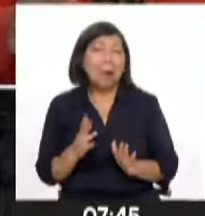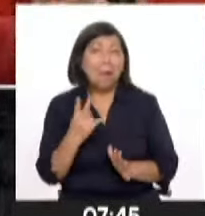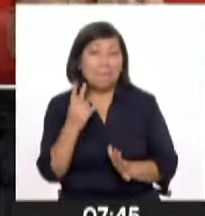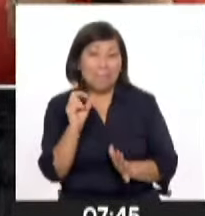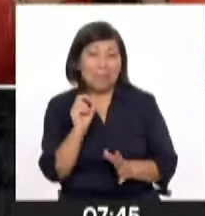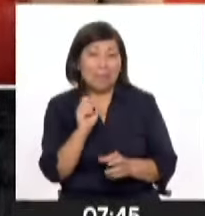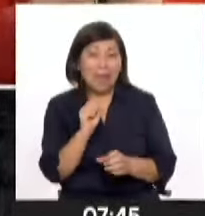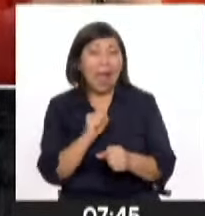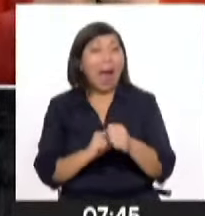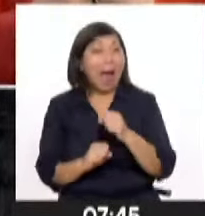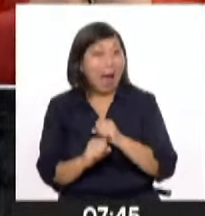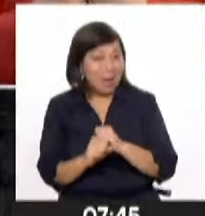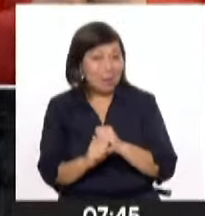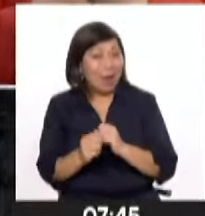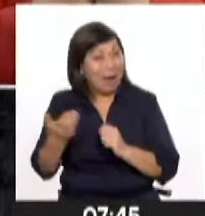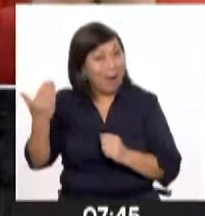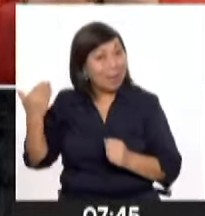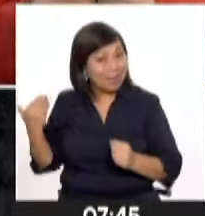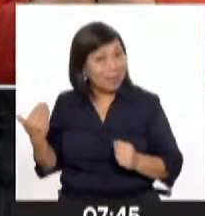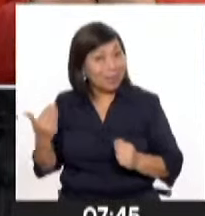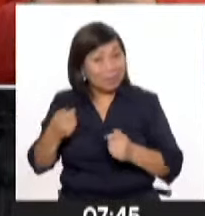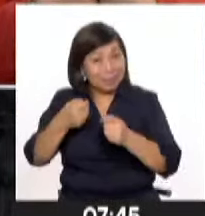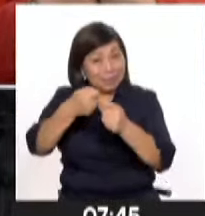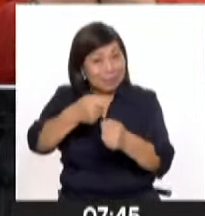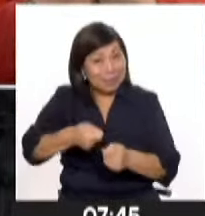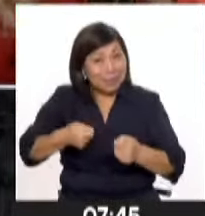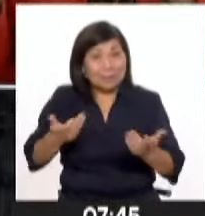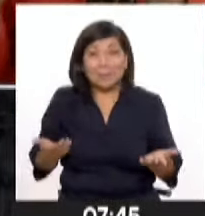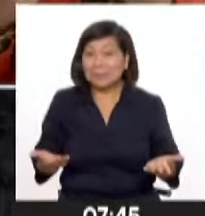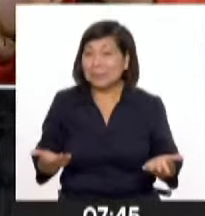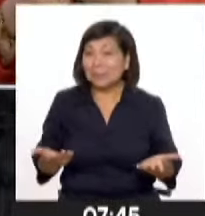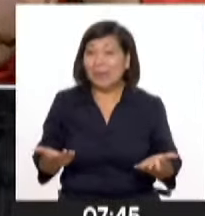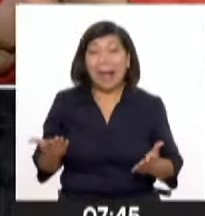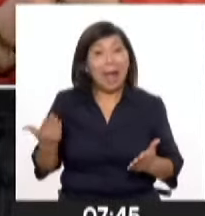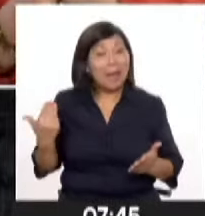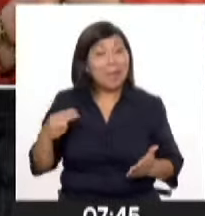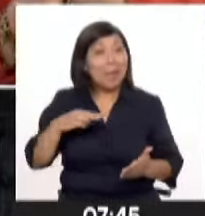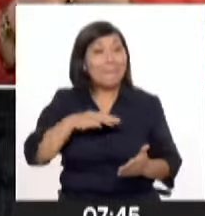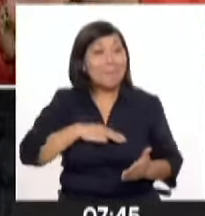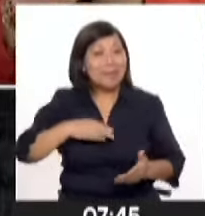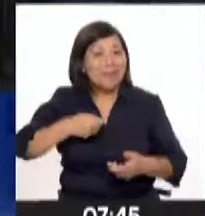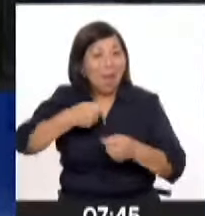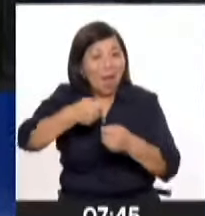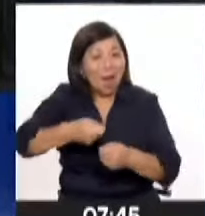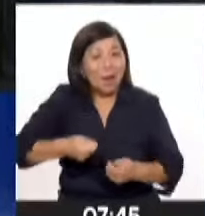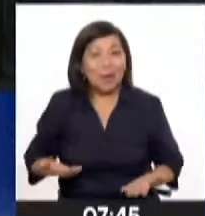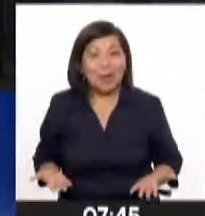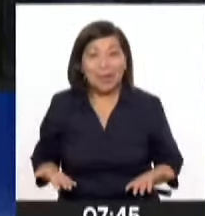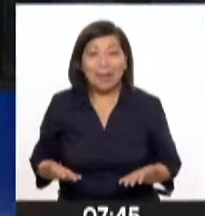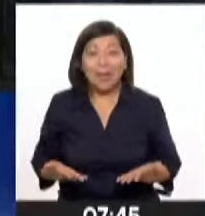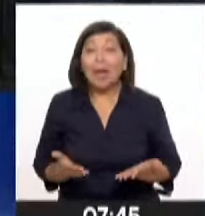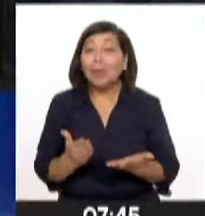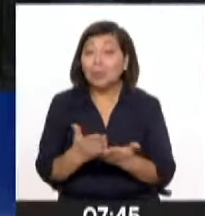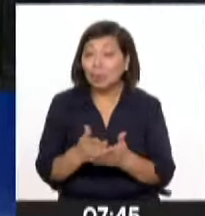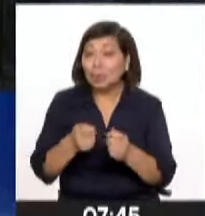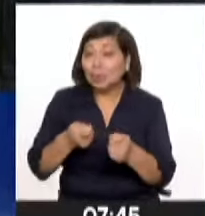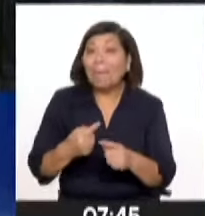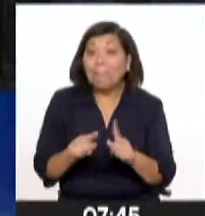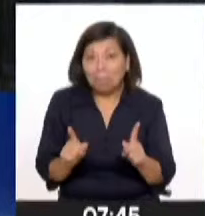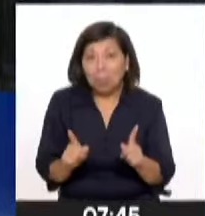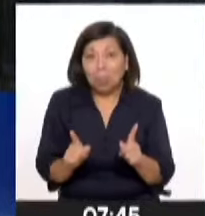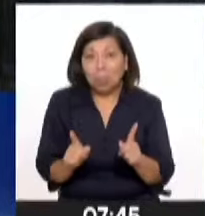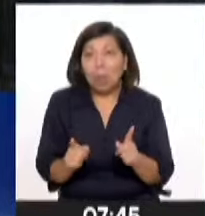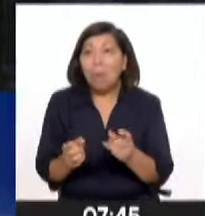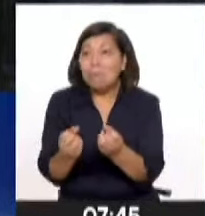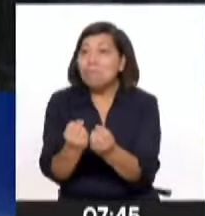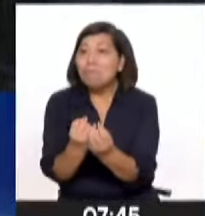20 años atrás, el Ministerio de Desarrollo Agrario y Riego, en ese entonces Ministerio de Agricultura, tenía su parque de maquinarias, tenía un